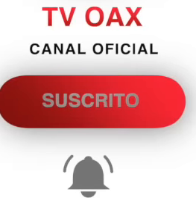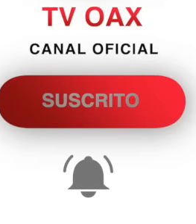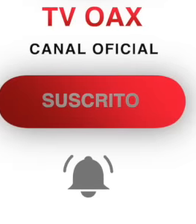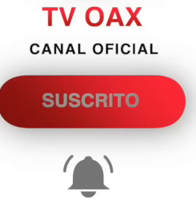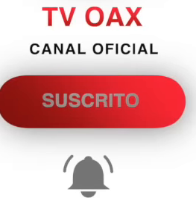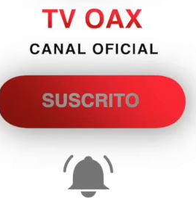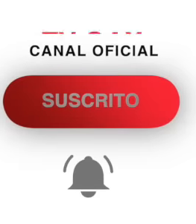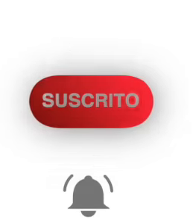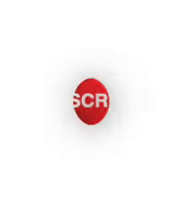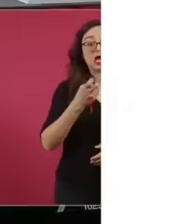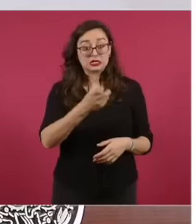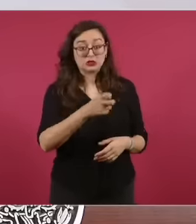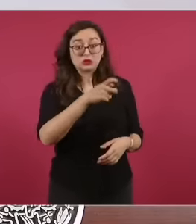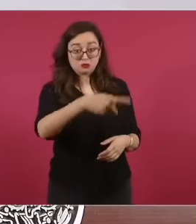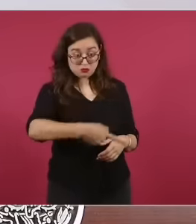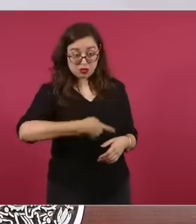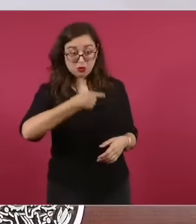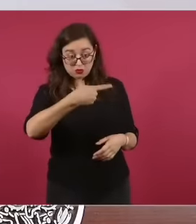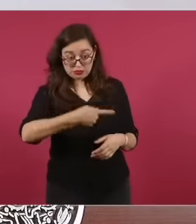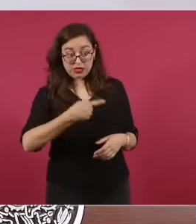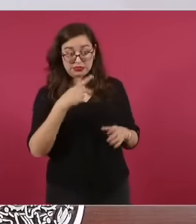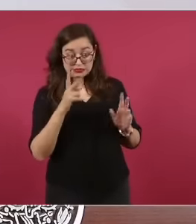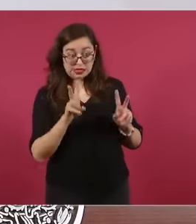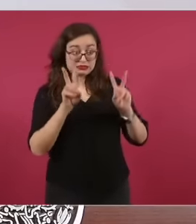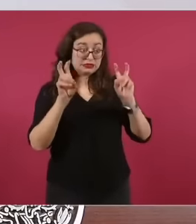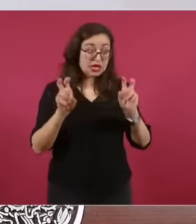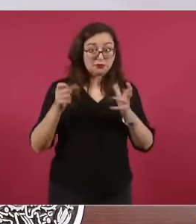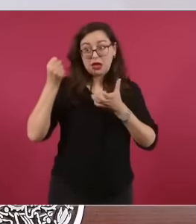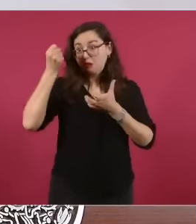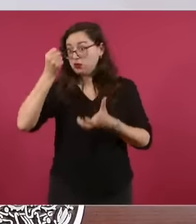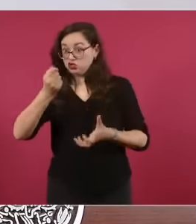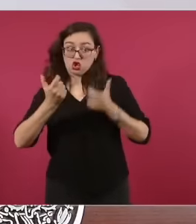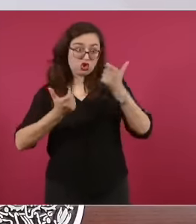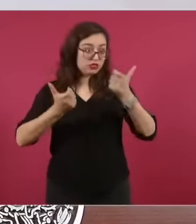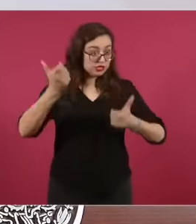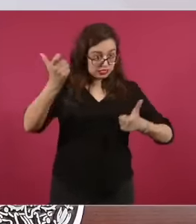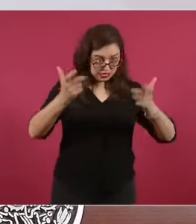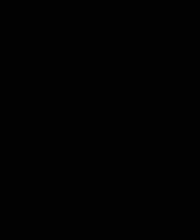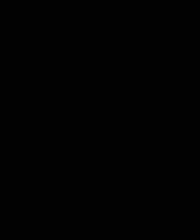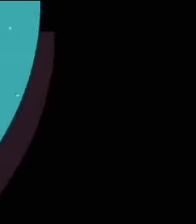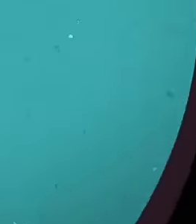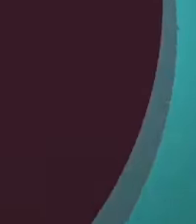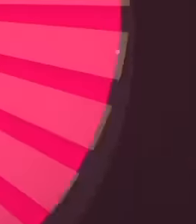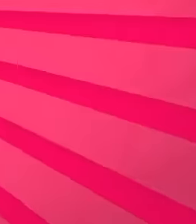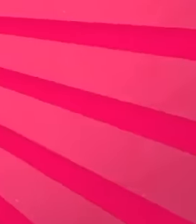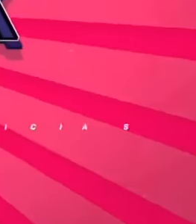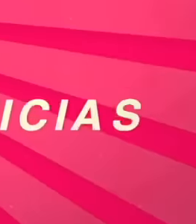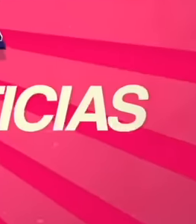por lo que me preguntaste, de las inversiones y de todos.